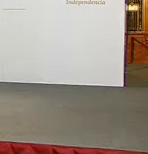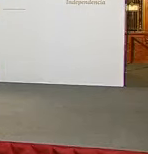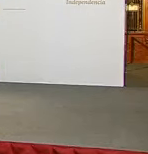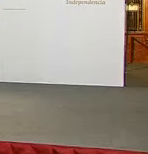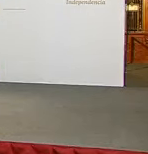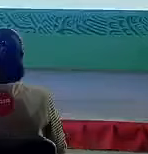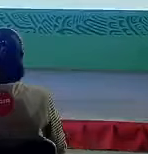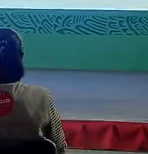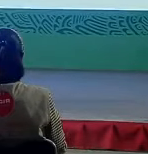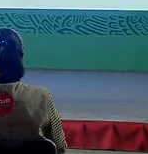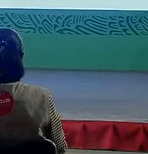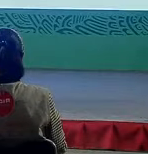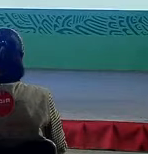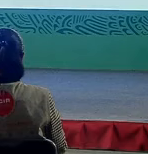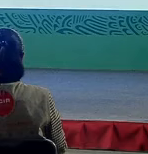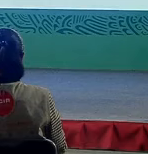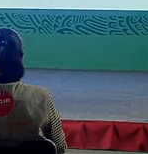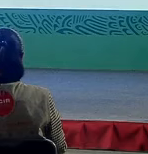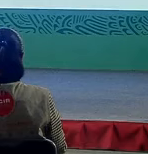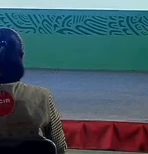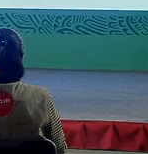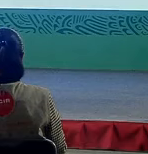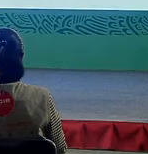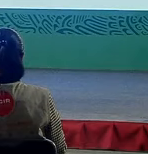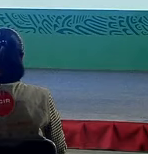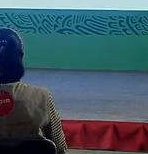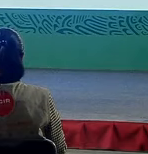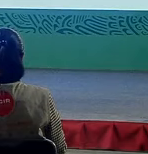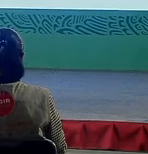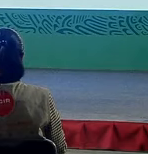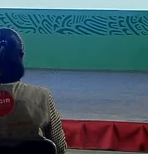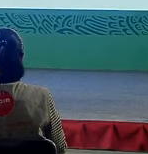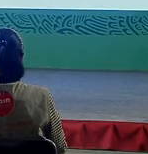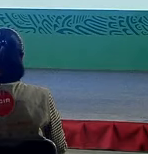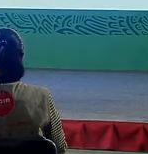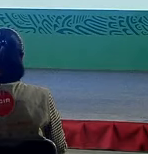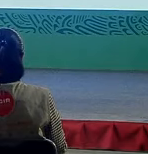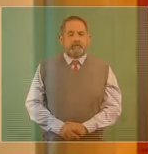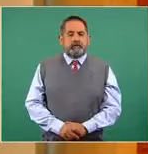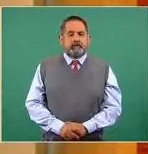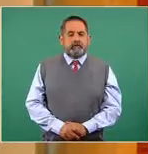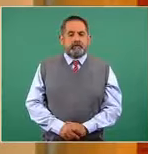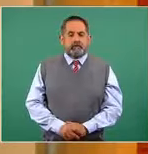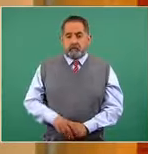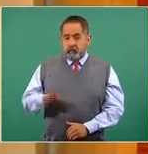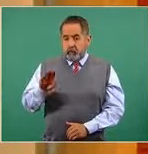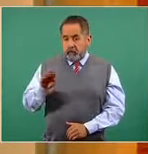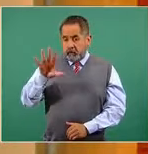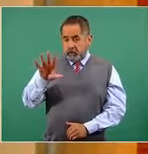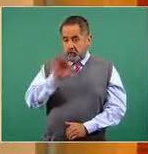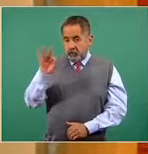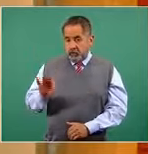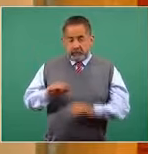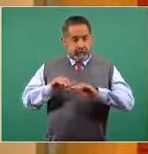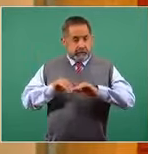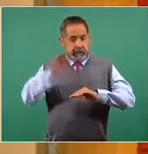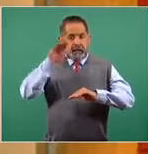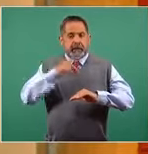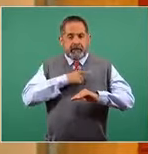los brotes. Arriba del 95% de la población debe tener inmunidad contra el